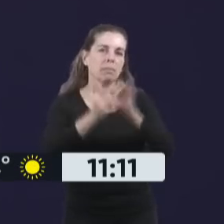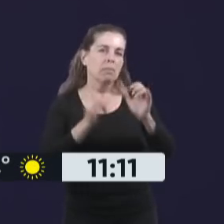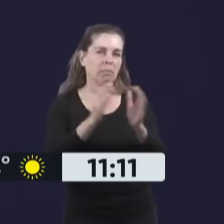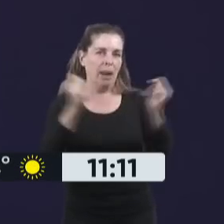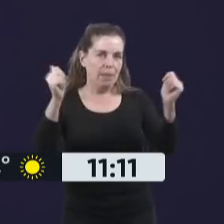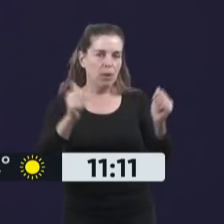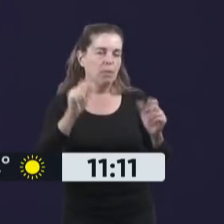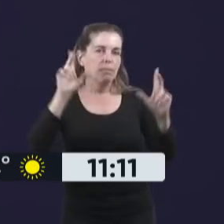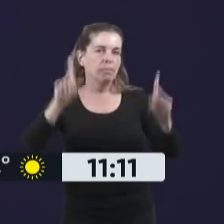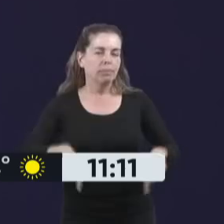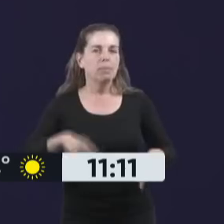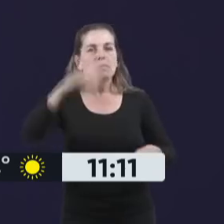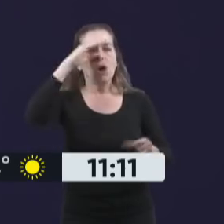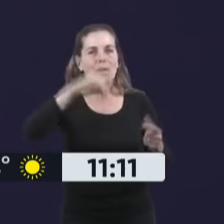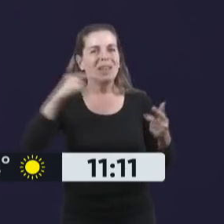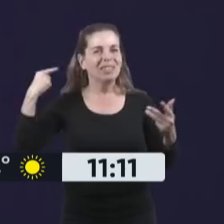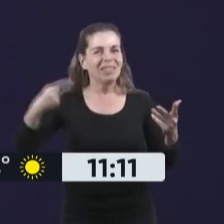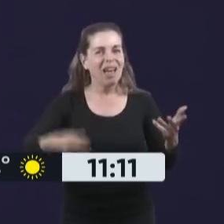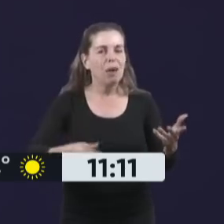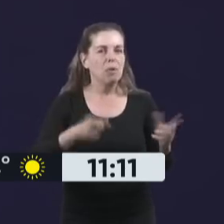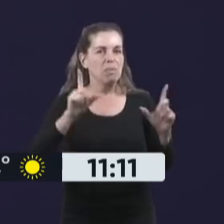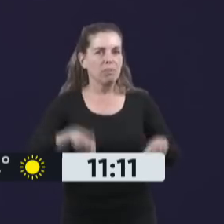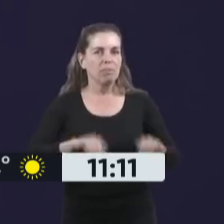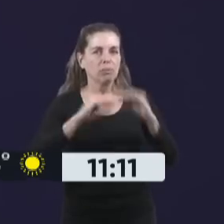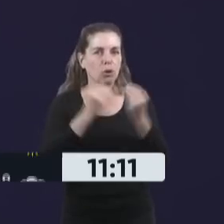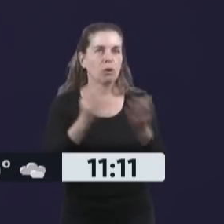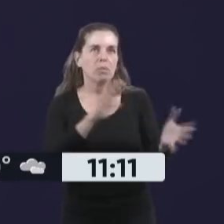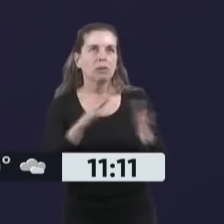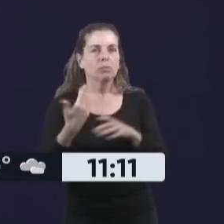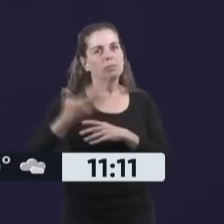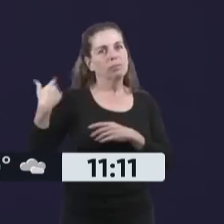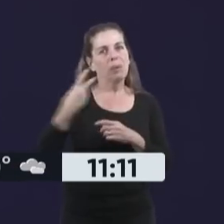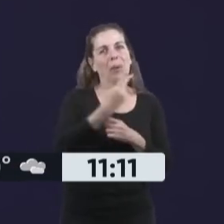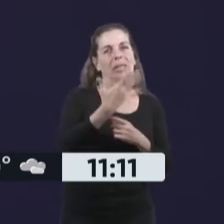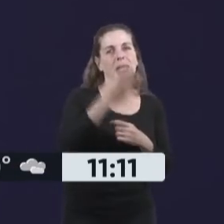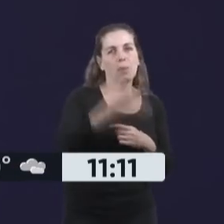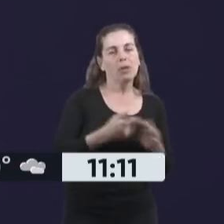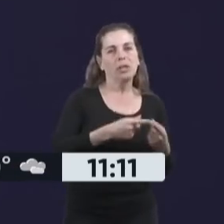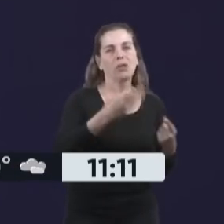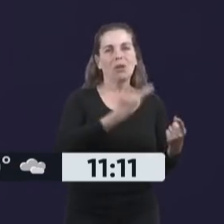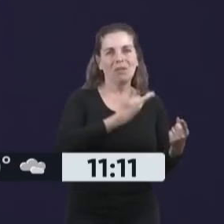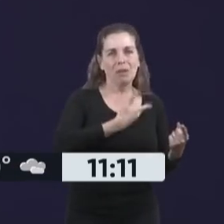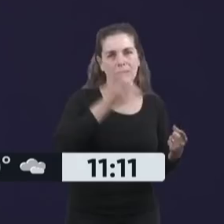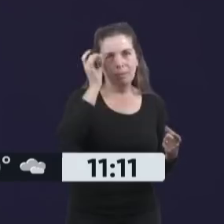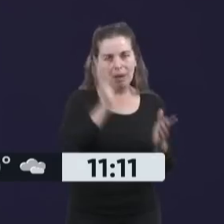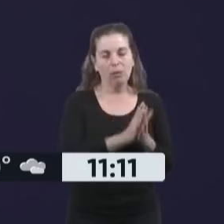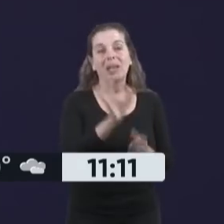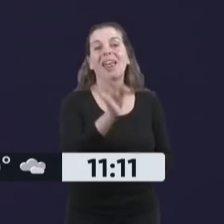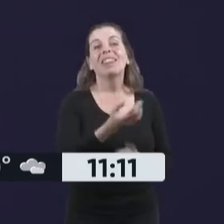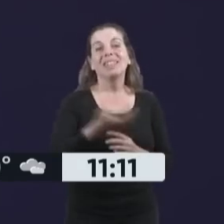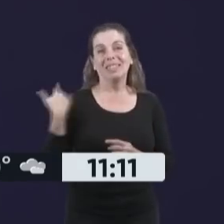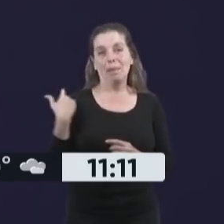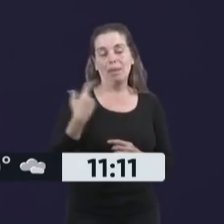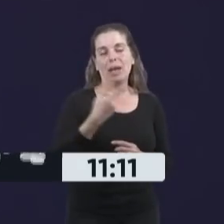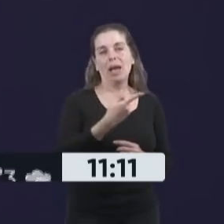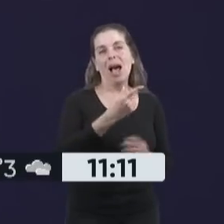acuerdo del índice de todos los meses, pero del 25% de diciembre al 20